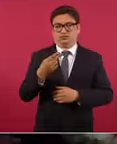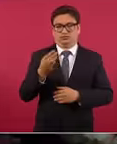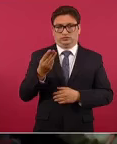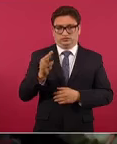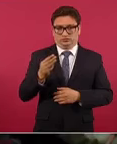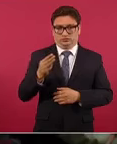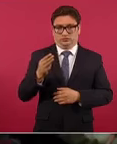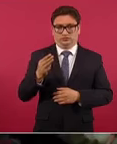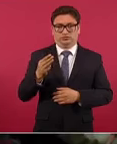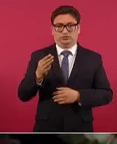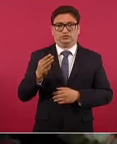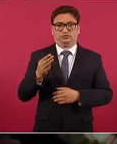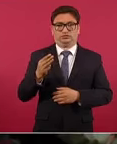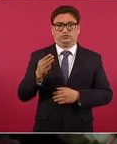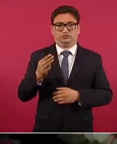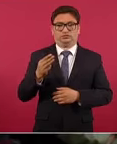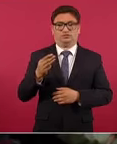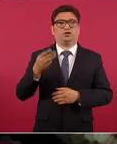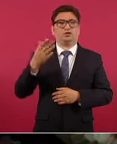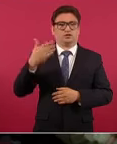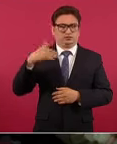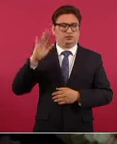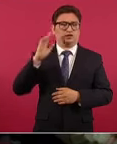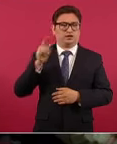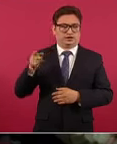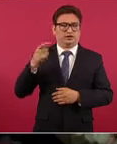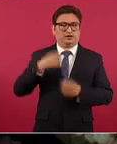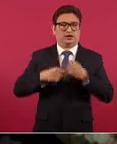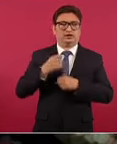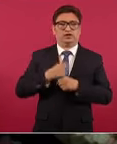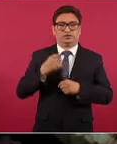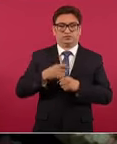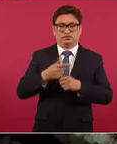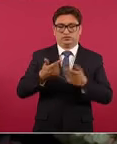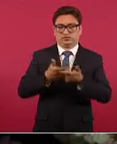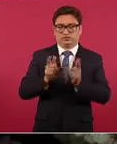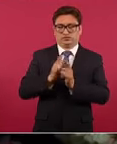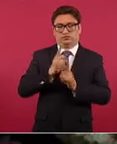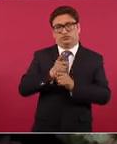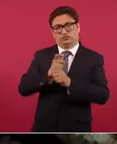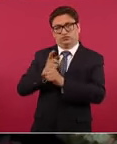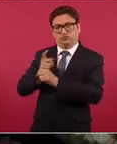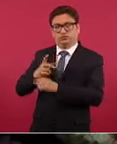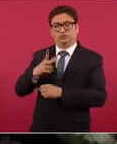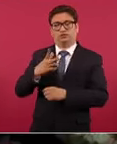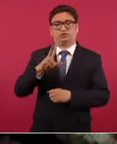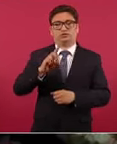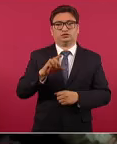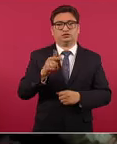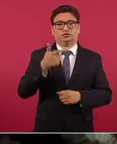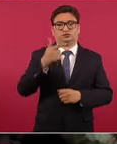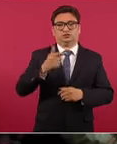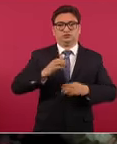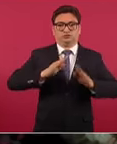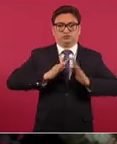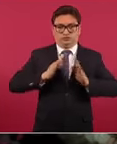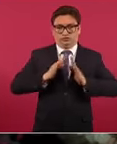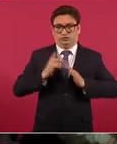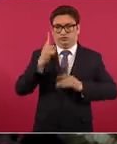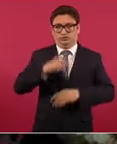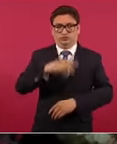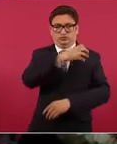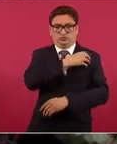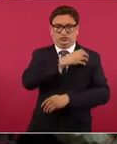mayo de aquel año un escuadrón de fusileros con 37 soldados y un oficial que los comandaba